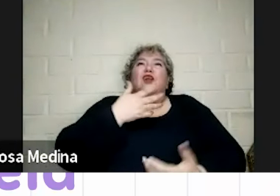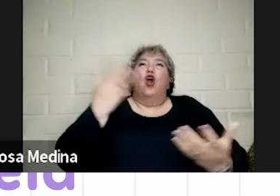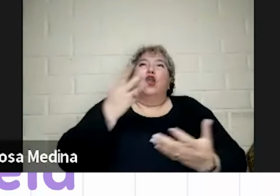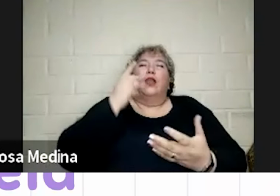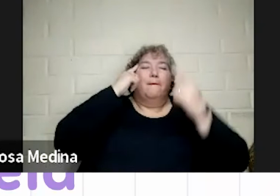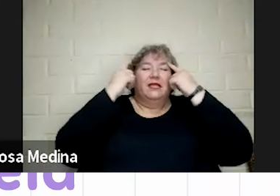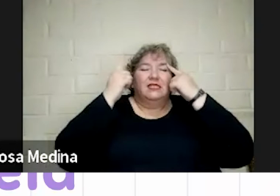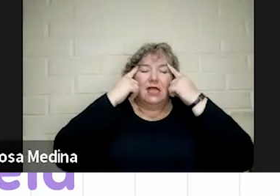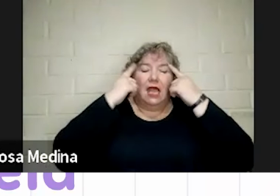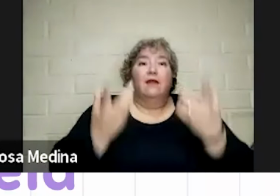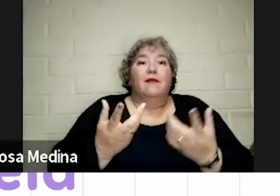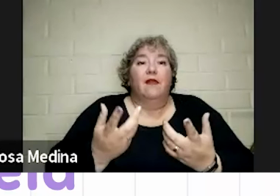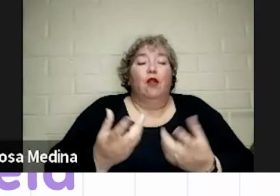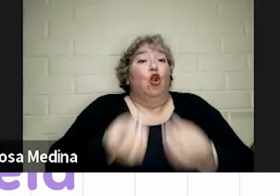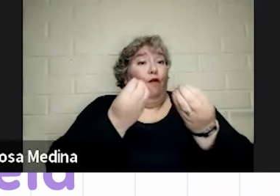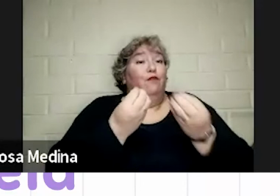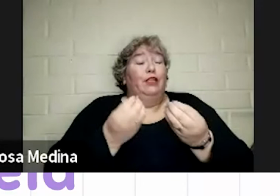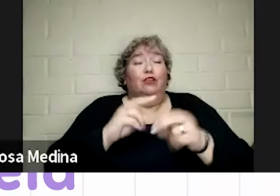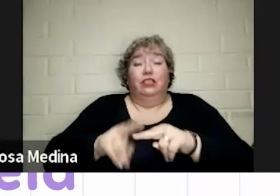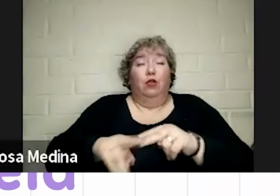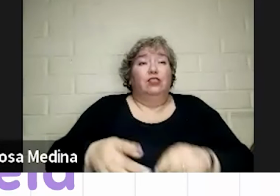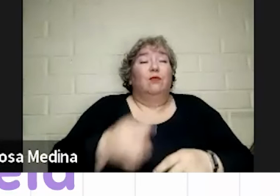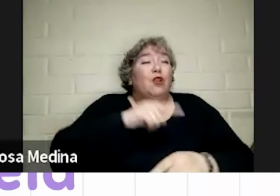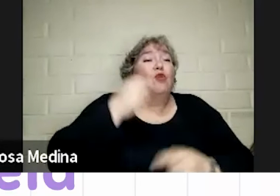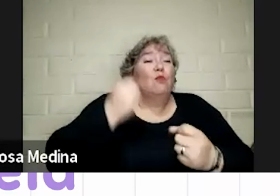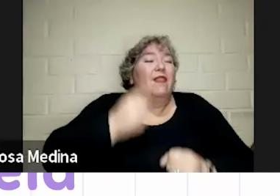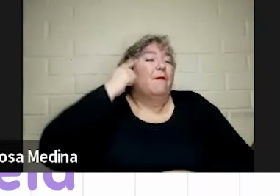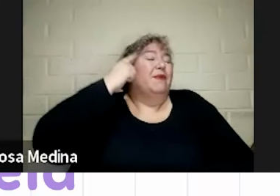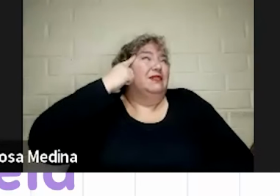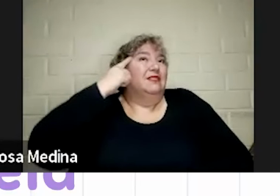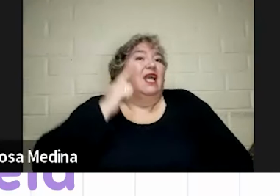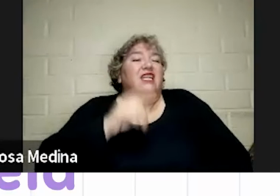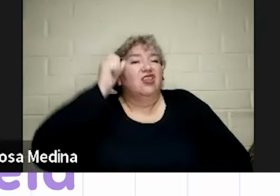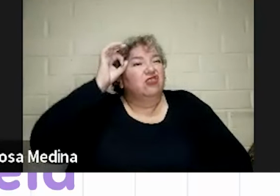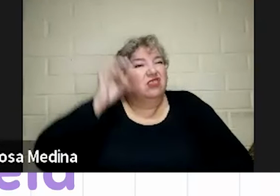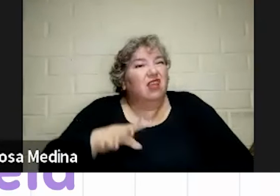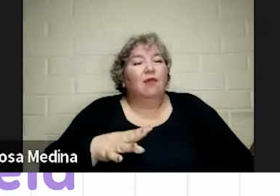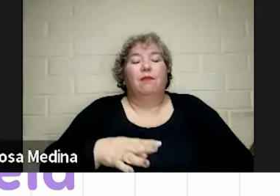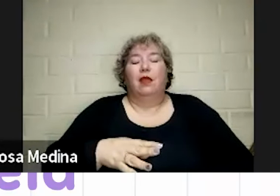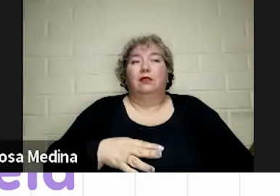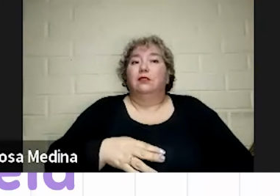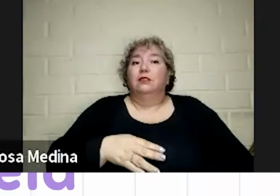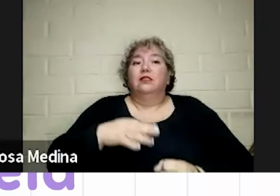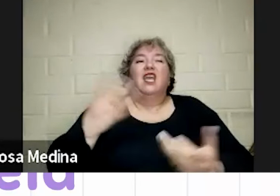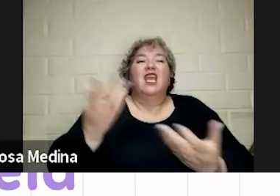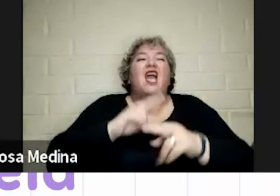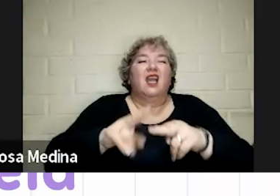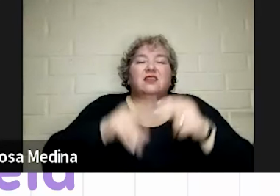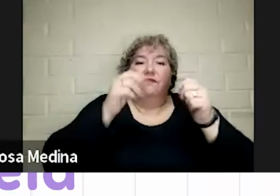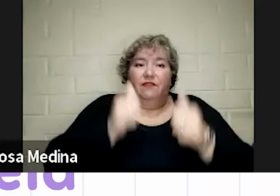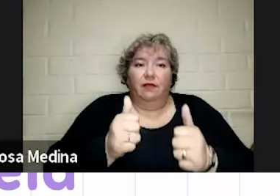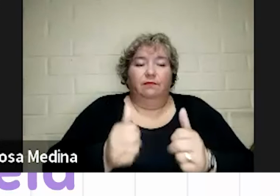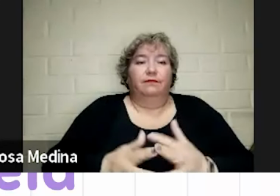qué fue lo bueno que hicieron durante el proceso de aprendizaje. También es bueno que ellos sepan explícitamente qué es lo que están haciendo bien. Bueno,